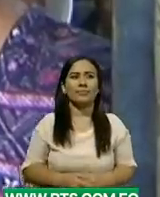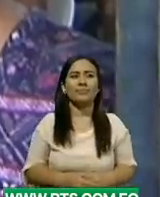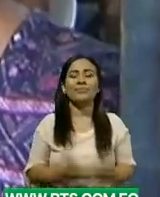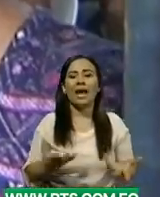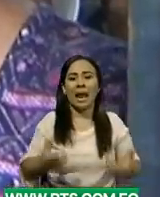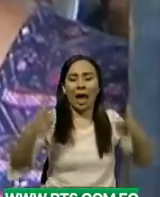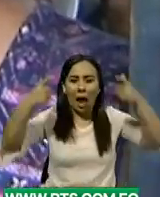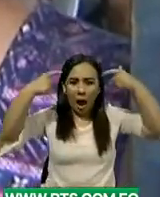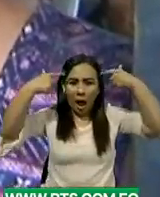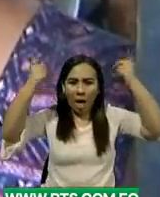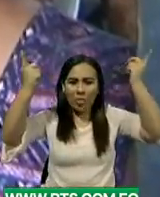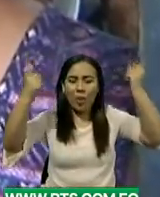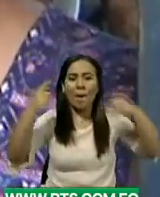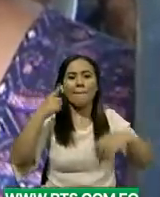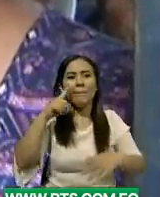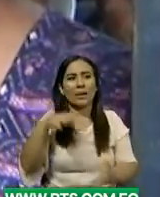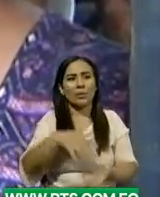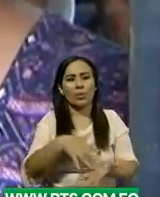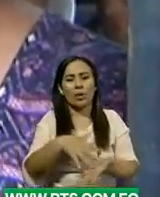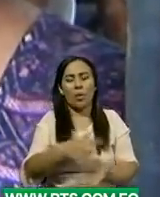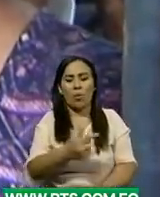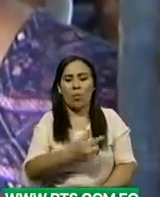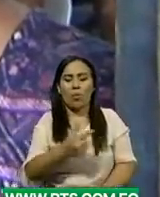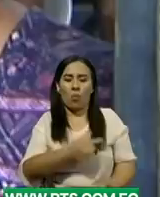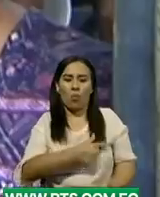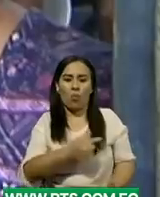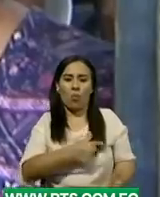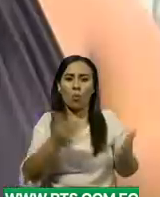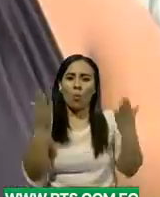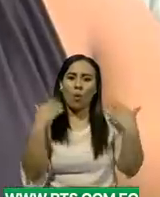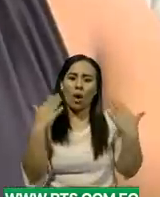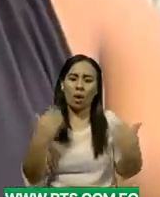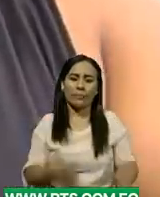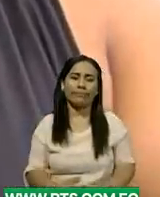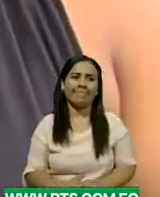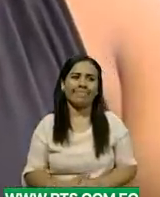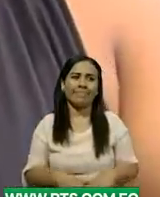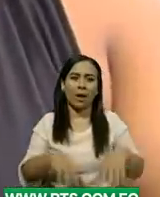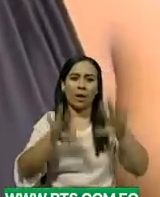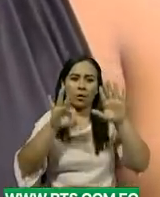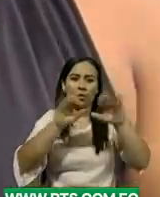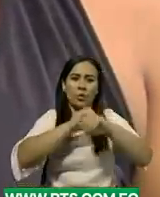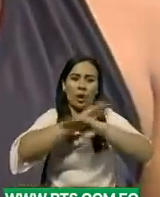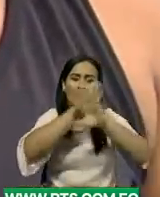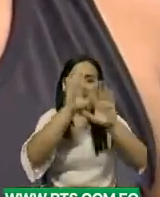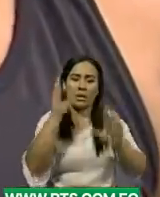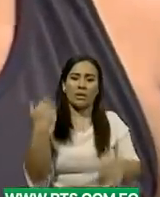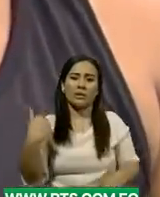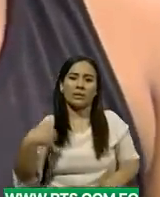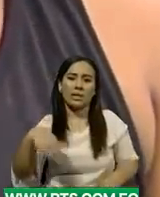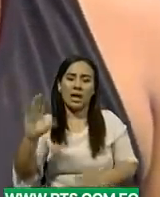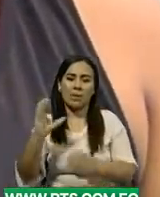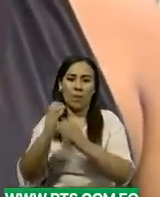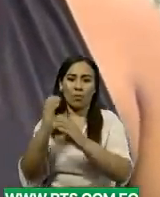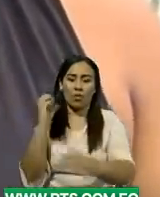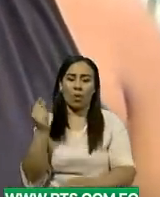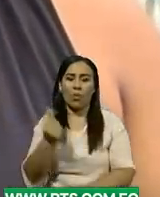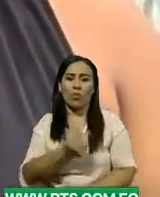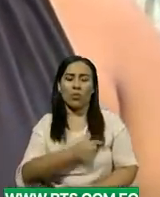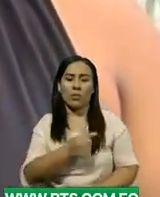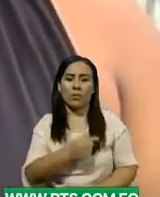graduarse ahí para seguir en Guayaquil, porque ella quería seguir estudiando en Guayaquil. A las 8 de la mañana tenía que estar en la